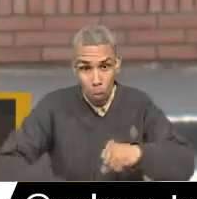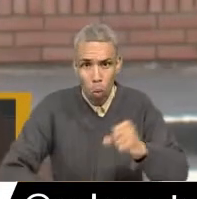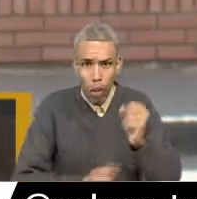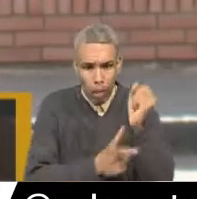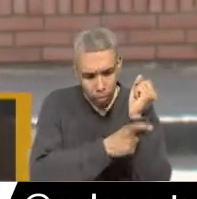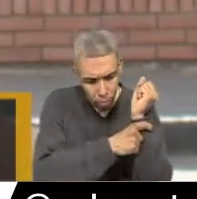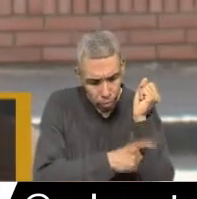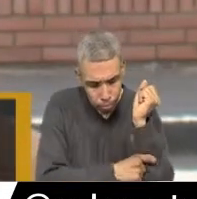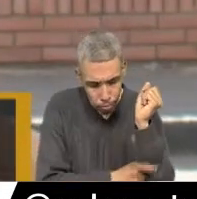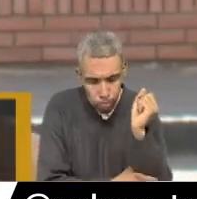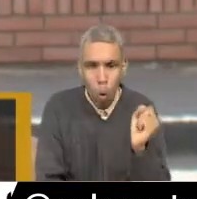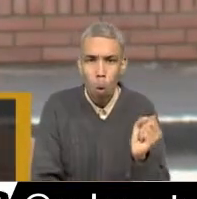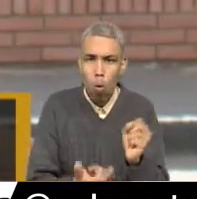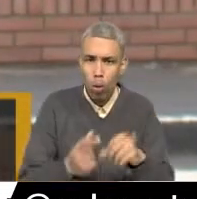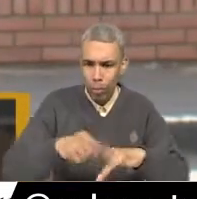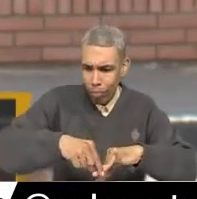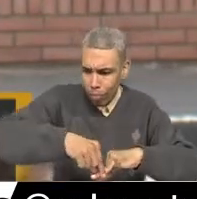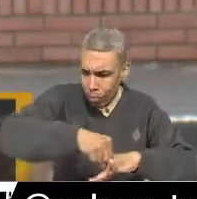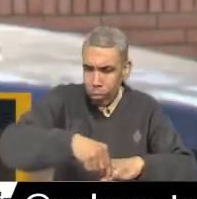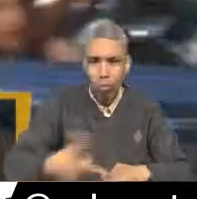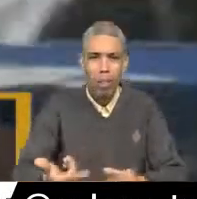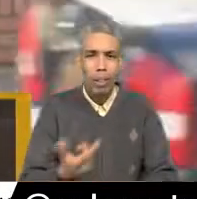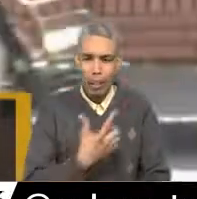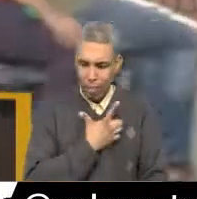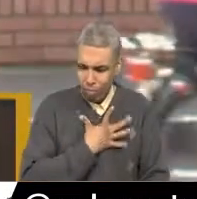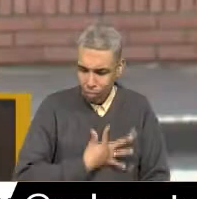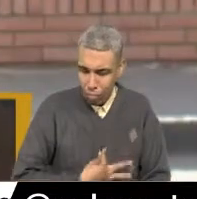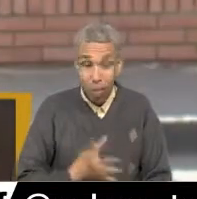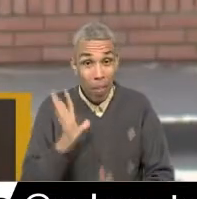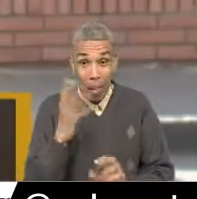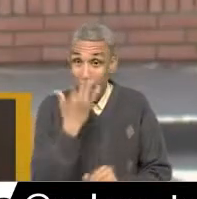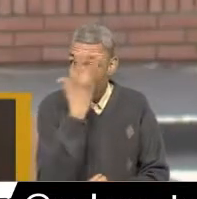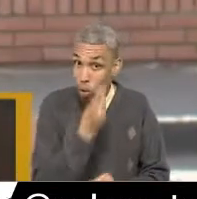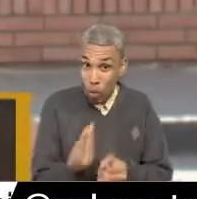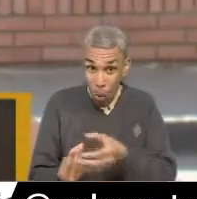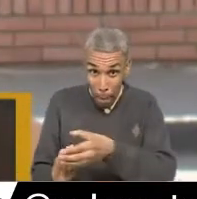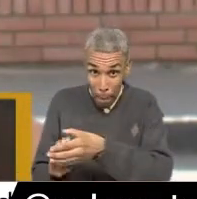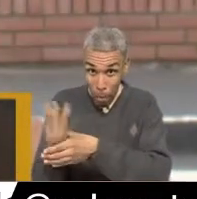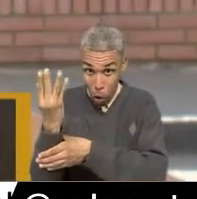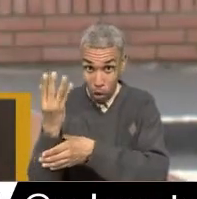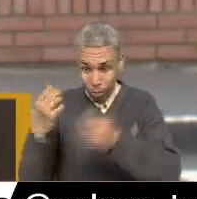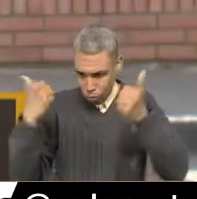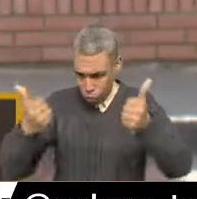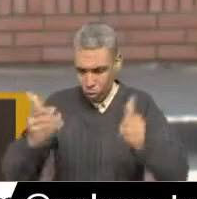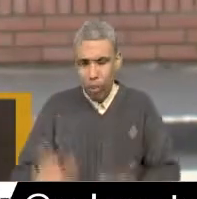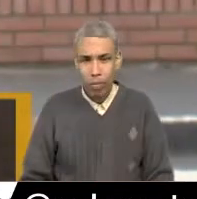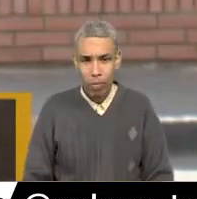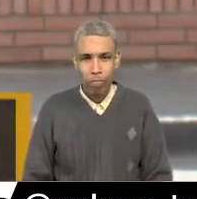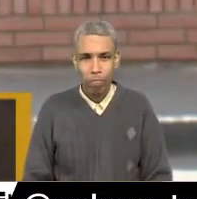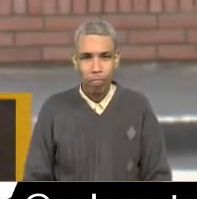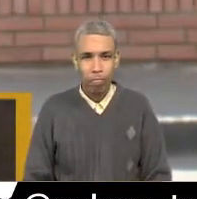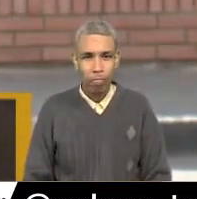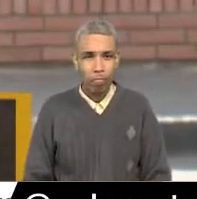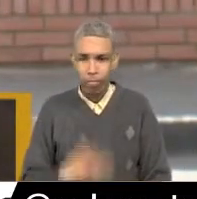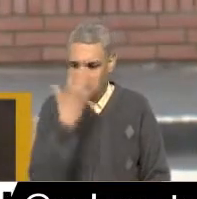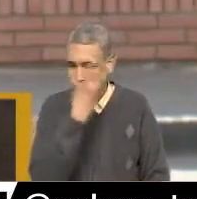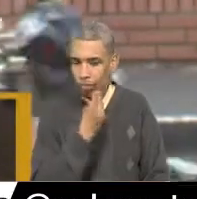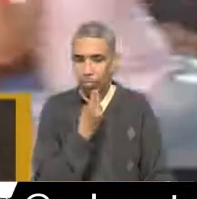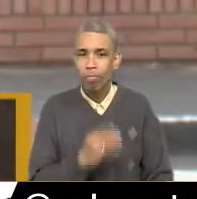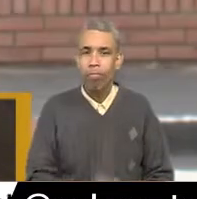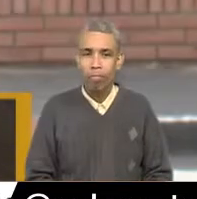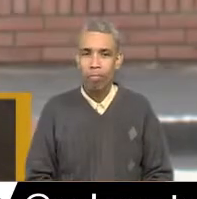la moda. Y hablando con muchos y la gente poniendo quejas y diciendo cosas, pues se salió un evento que se